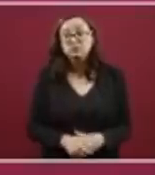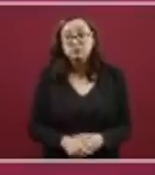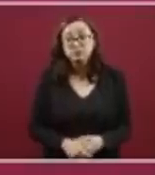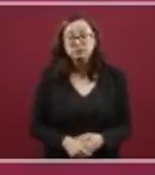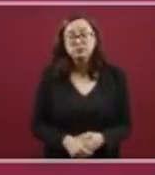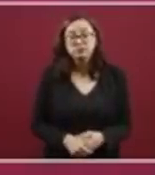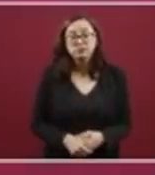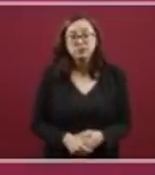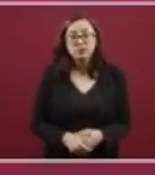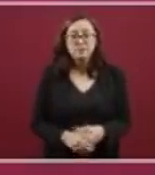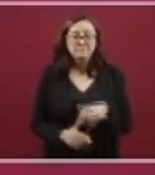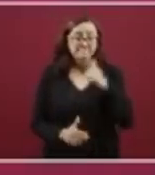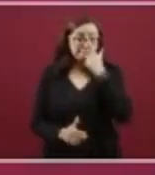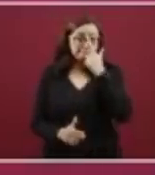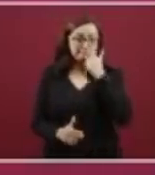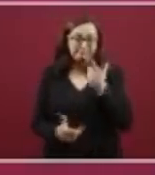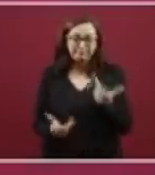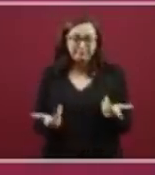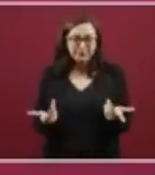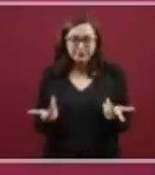una situación